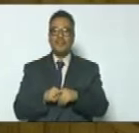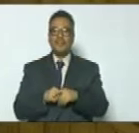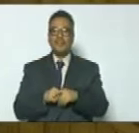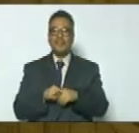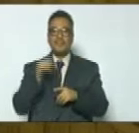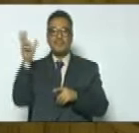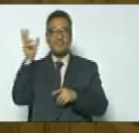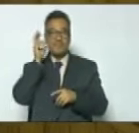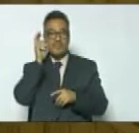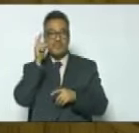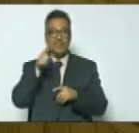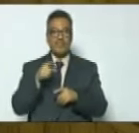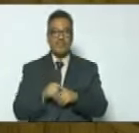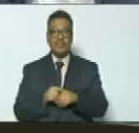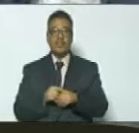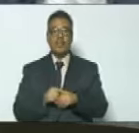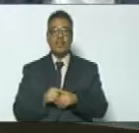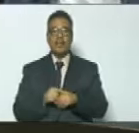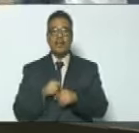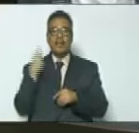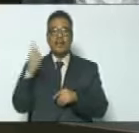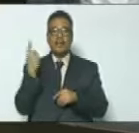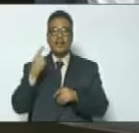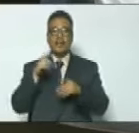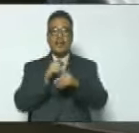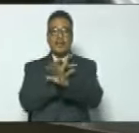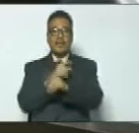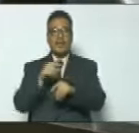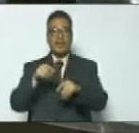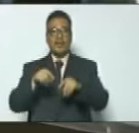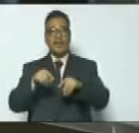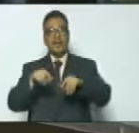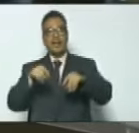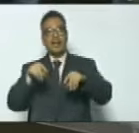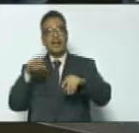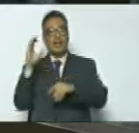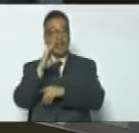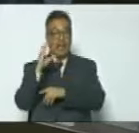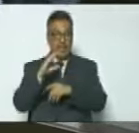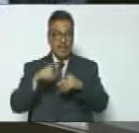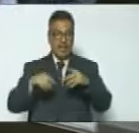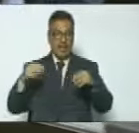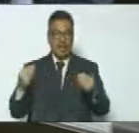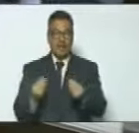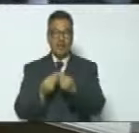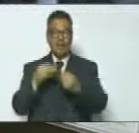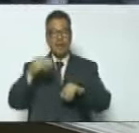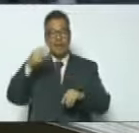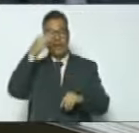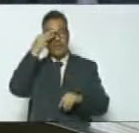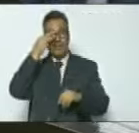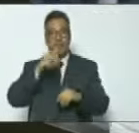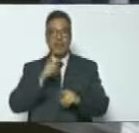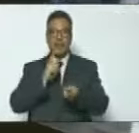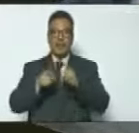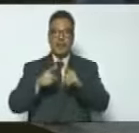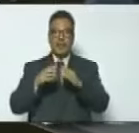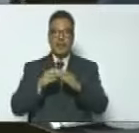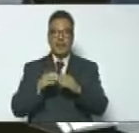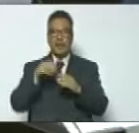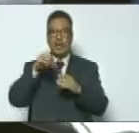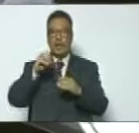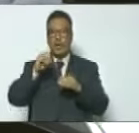Y uno escuchaba, en Maturín, por ejemplo, solo transmitían los juegos de Caracas y de Magallanes. Me acuerdo que había una emisora que se